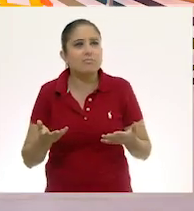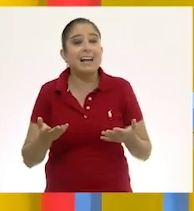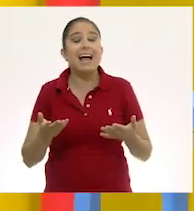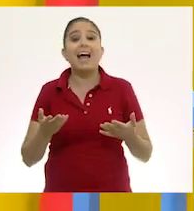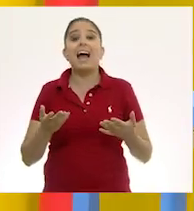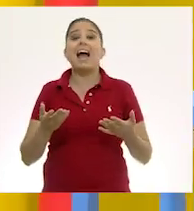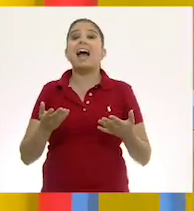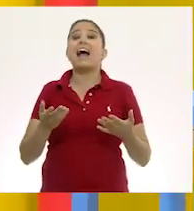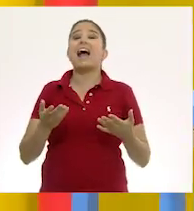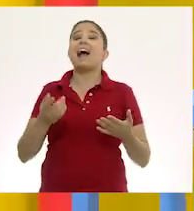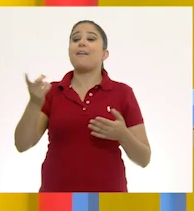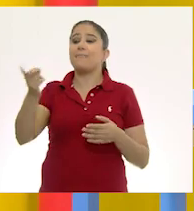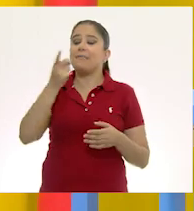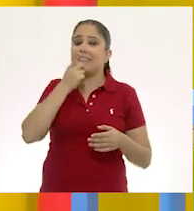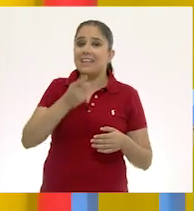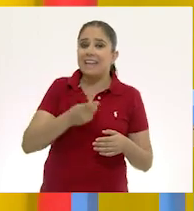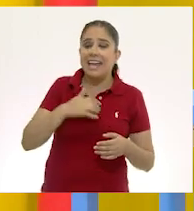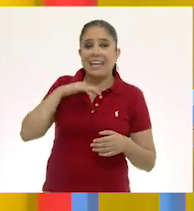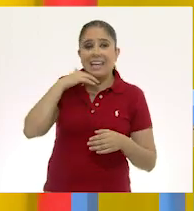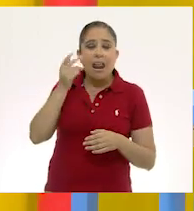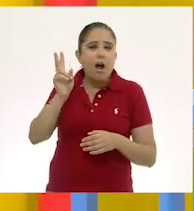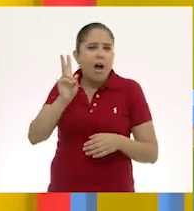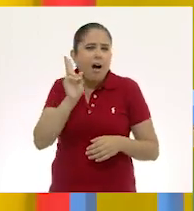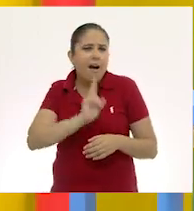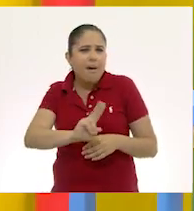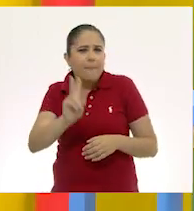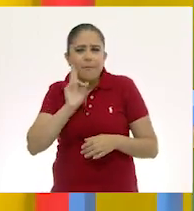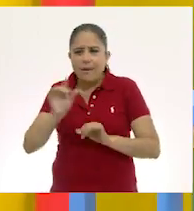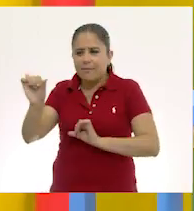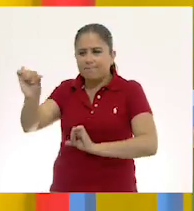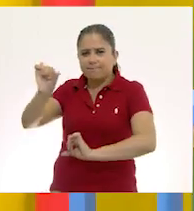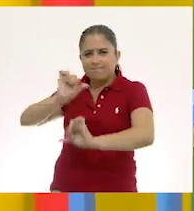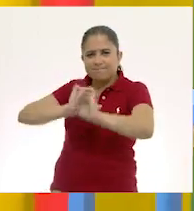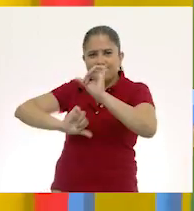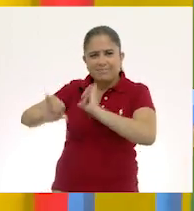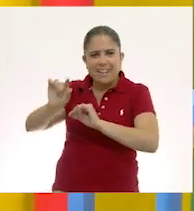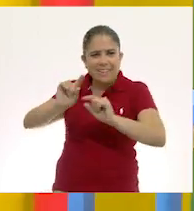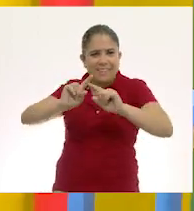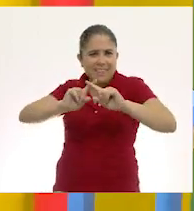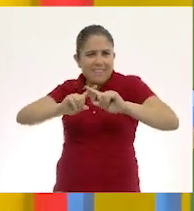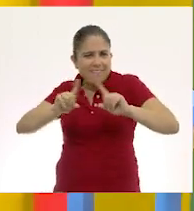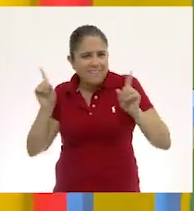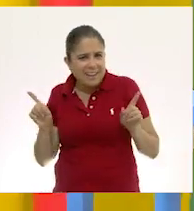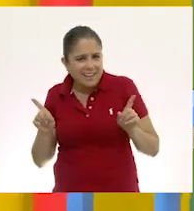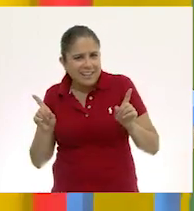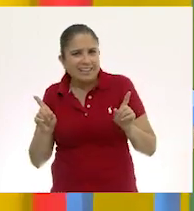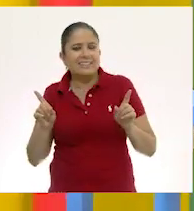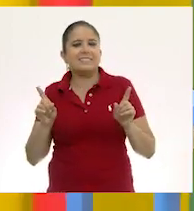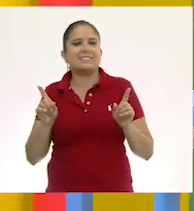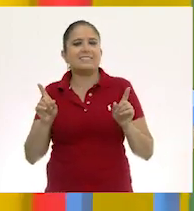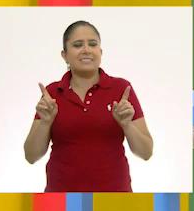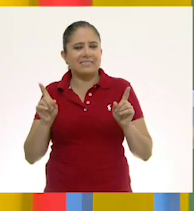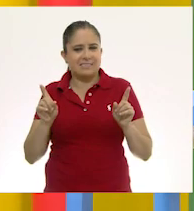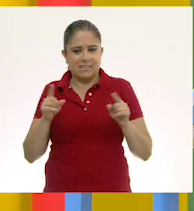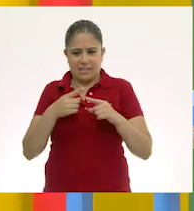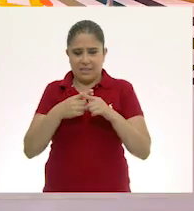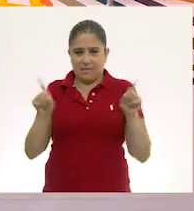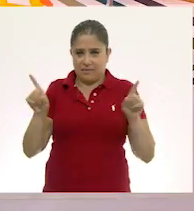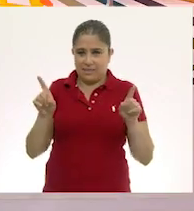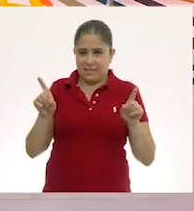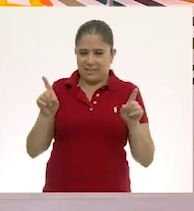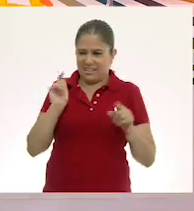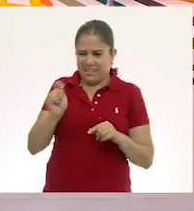Ah, claro, pues me dijiste que querías probar algo diferente. Ajá. Y eso diferente fue